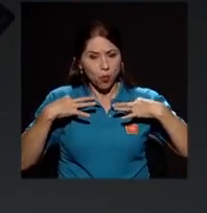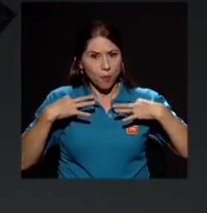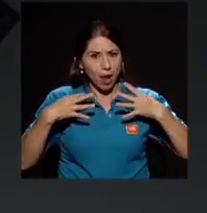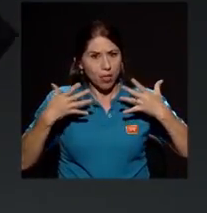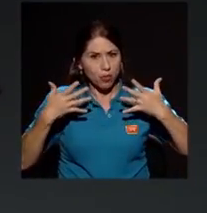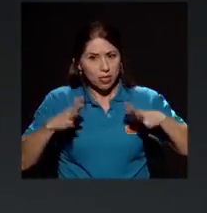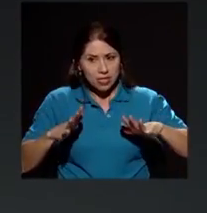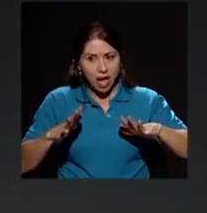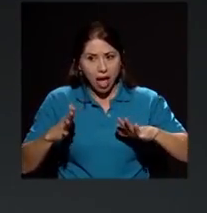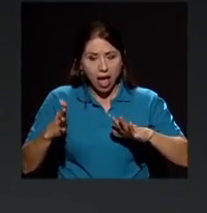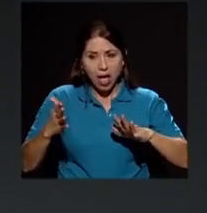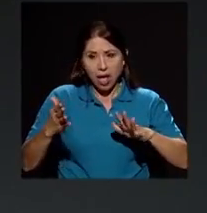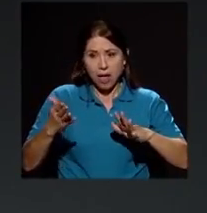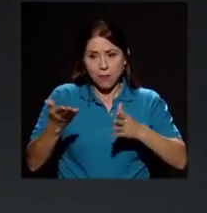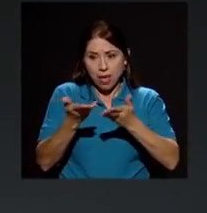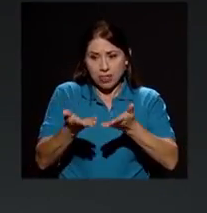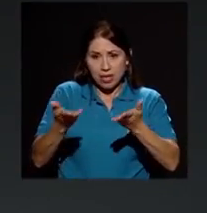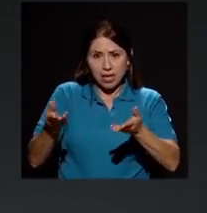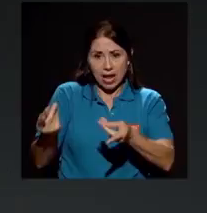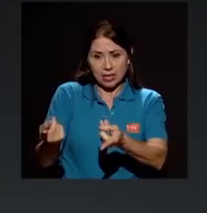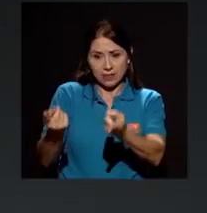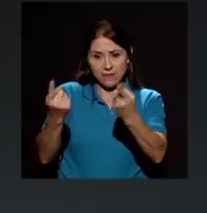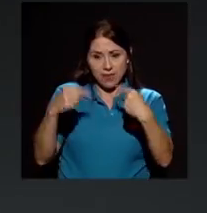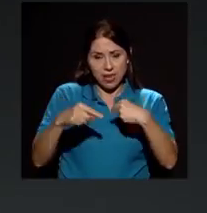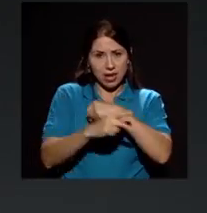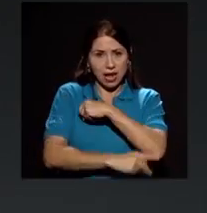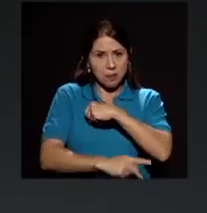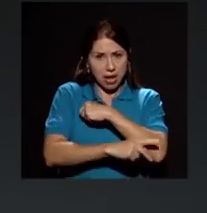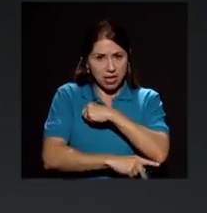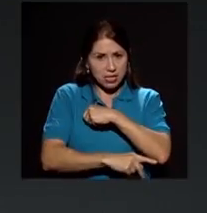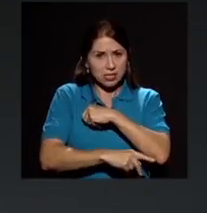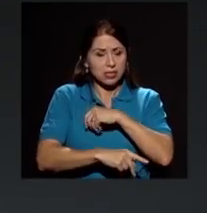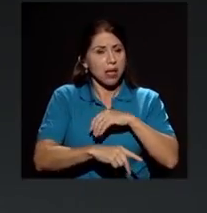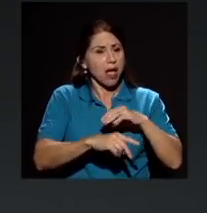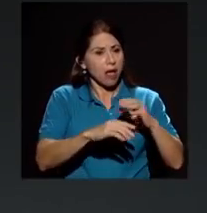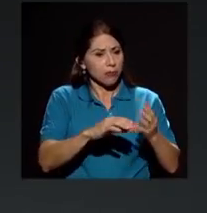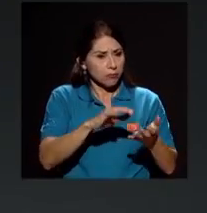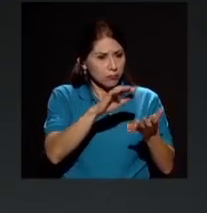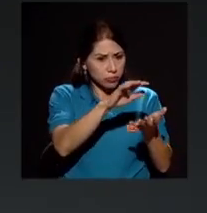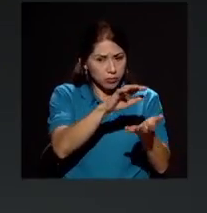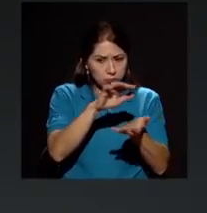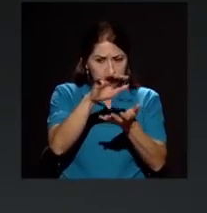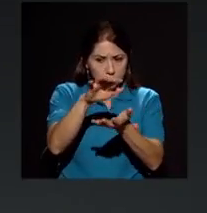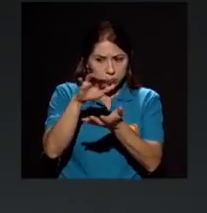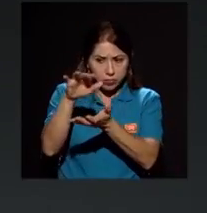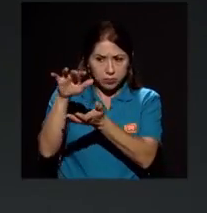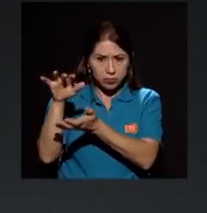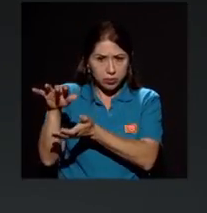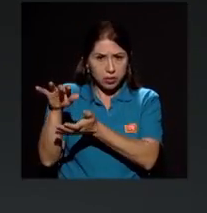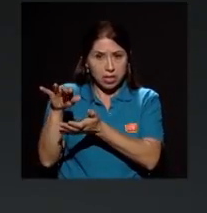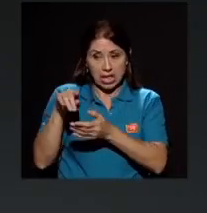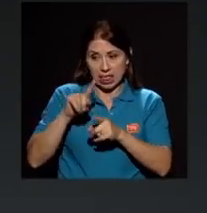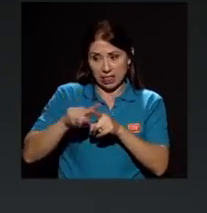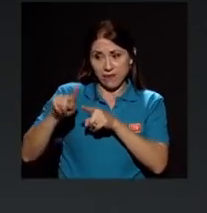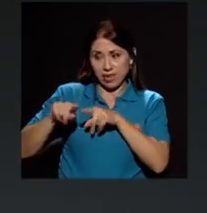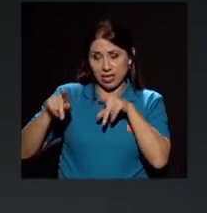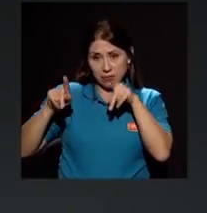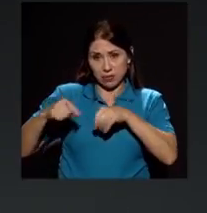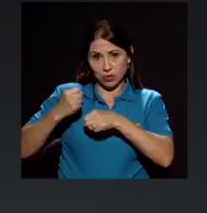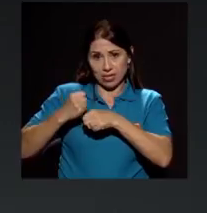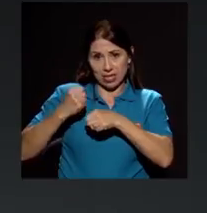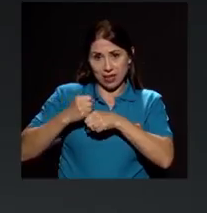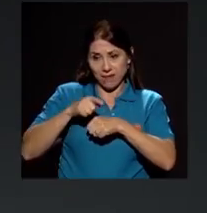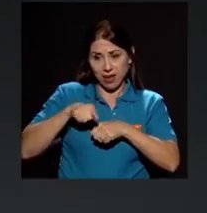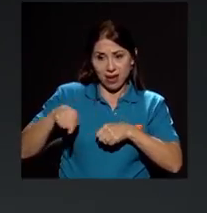al país hay una serie de colaboradores de la empresa que usualmente